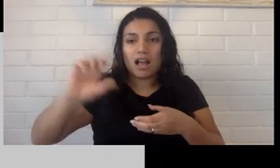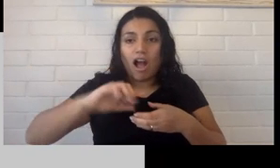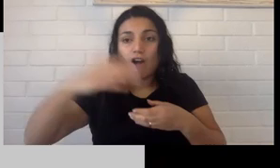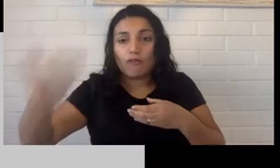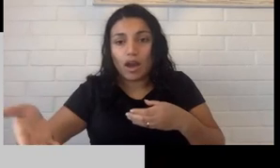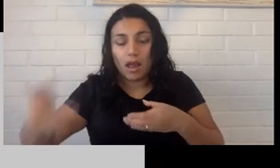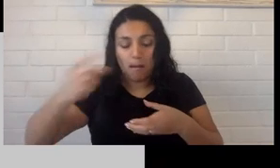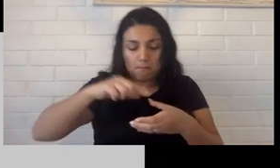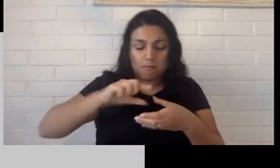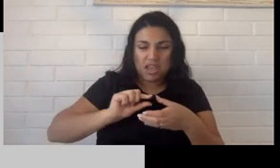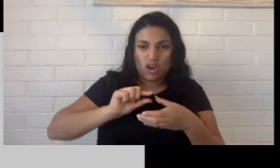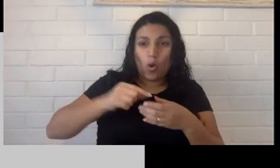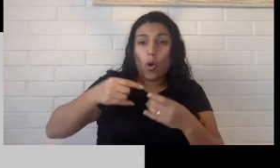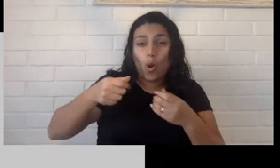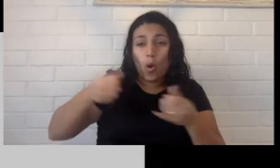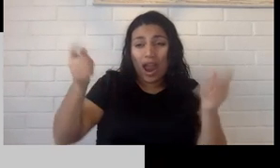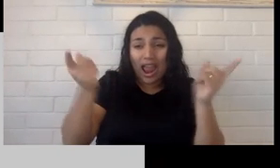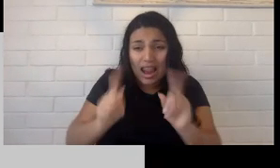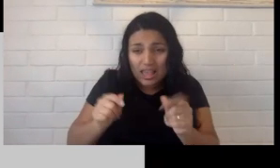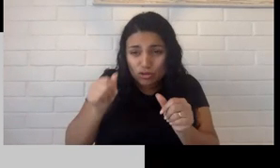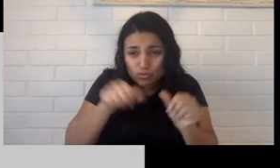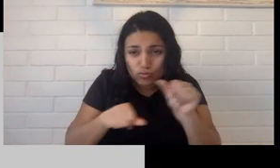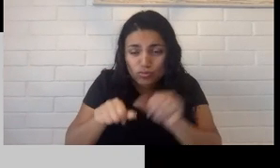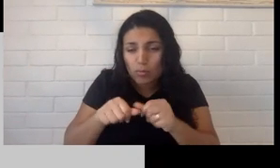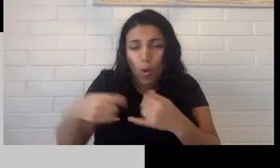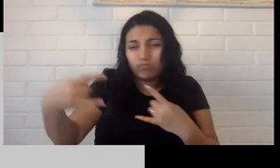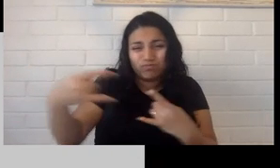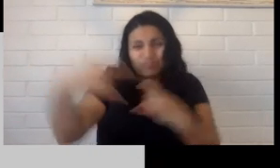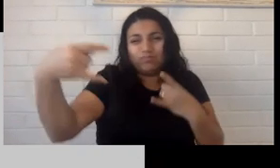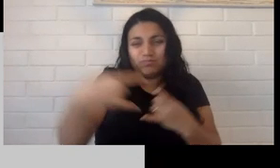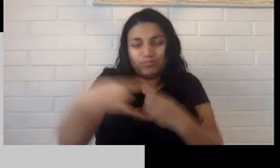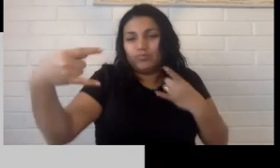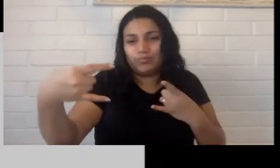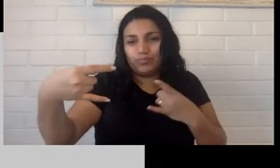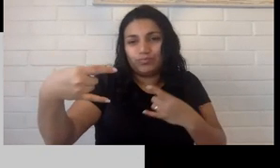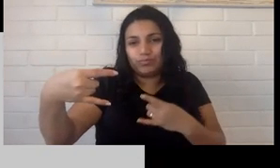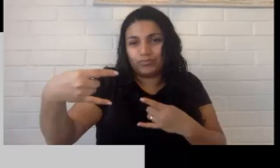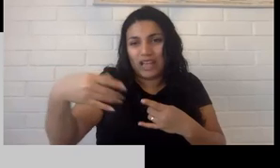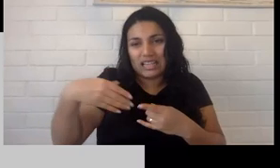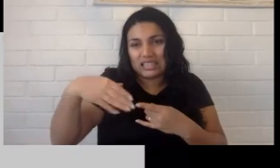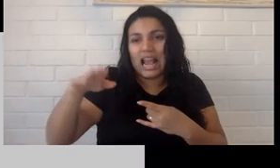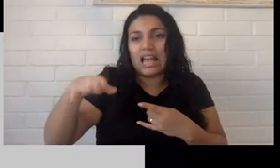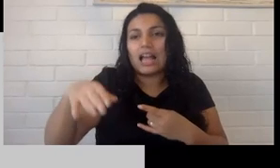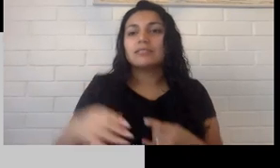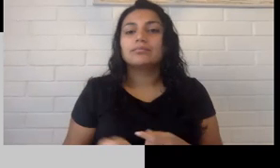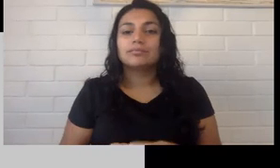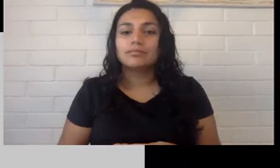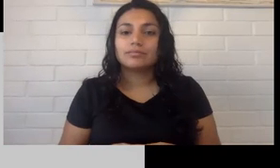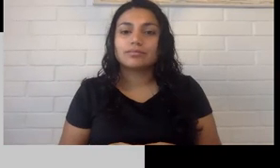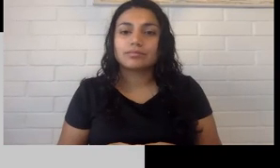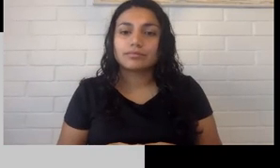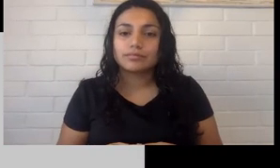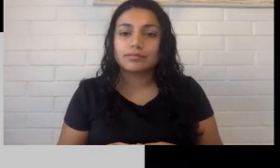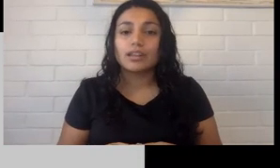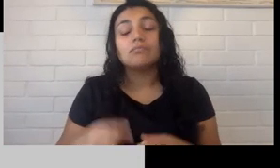vista eléctrico hay un rechazo al ingreso de ion cloruro y entonces hay una tendencia a que salga. Y para